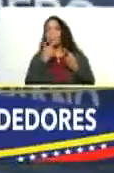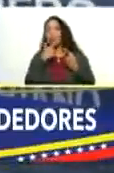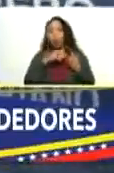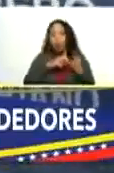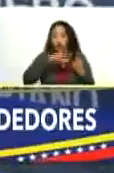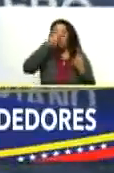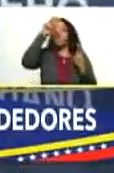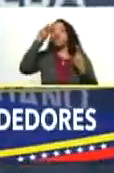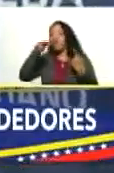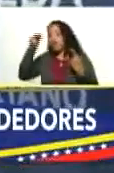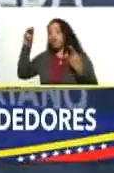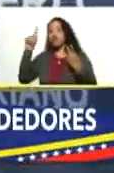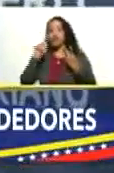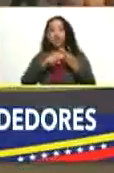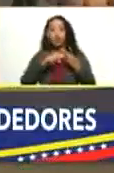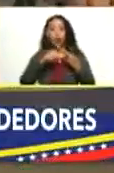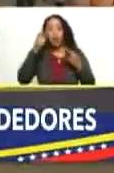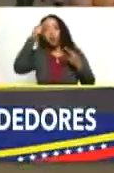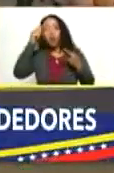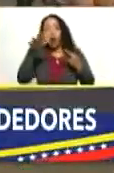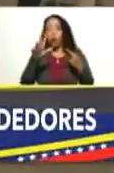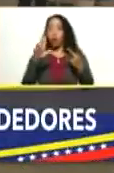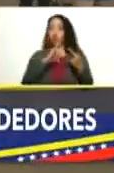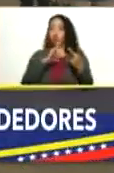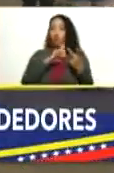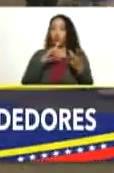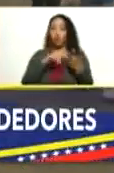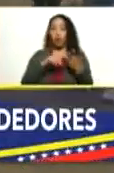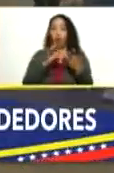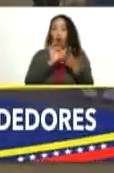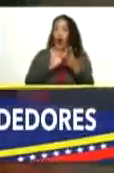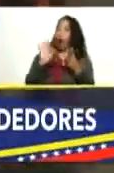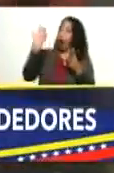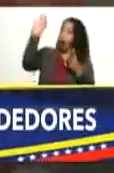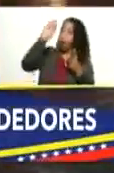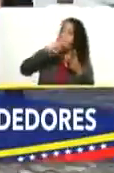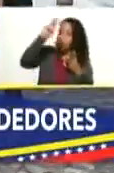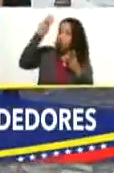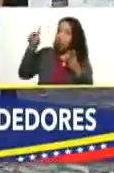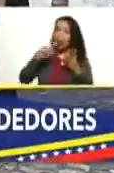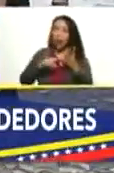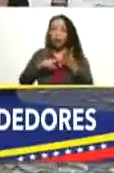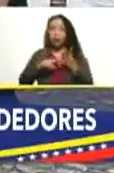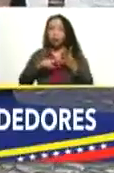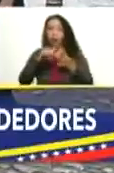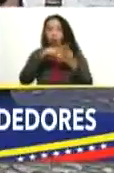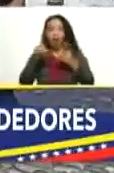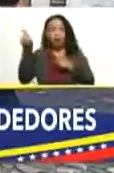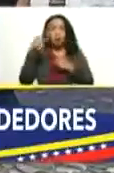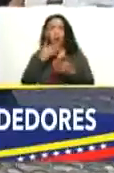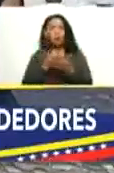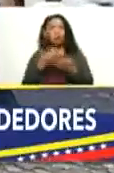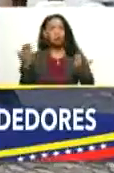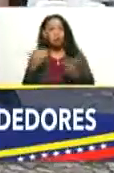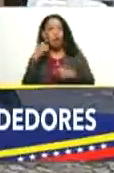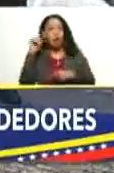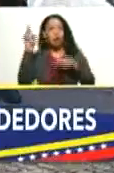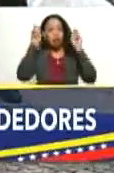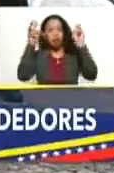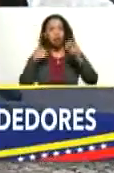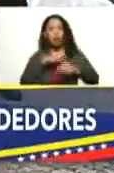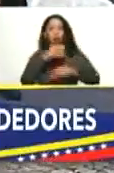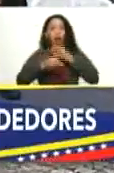montañas, sus pueblos pintorescos, la alta montaña, los páramos. Y eso ha permitido un eslogan que hemos asumido